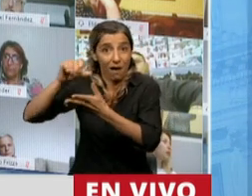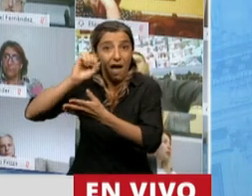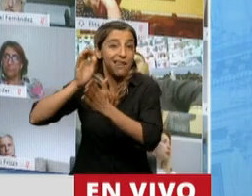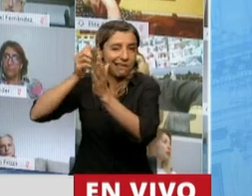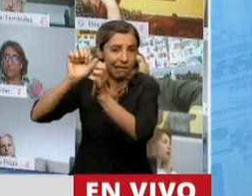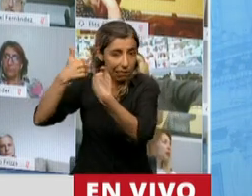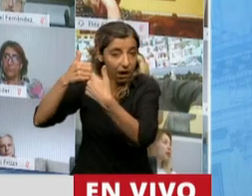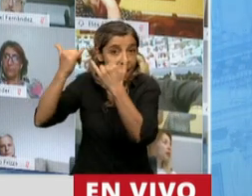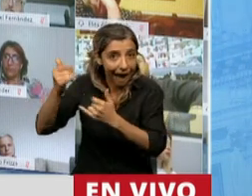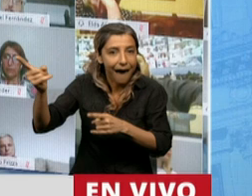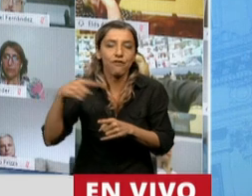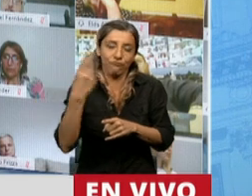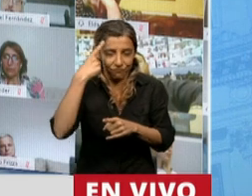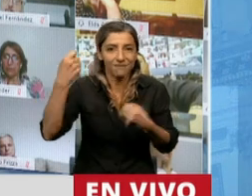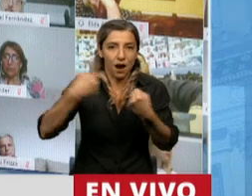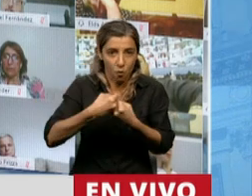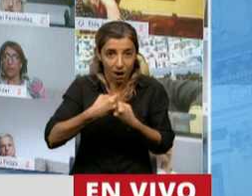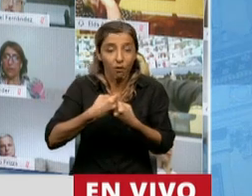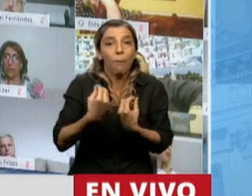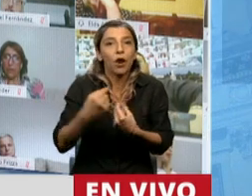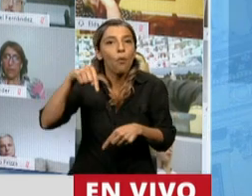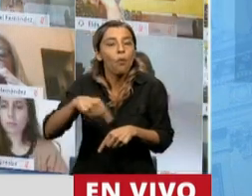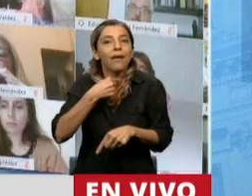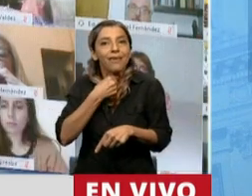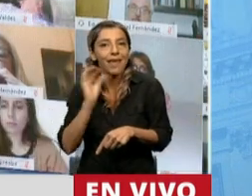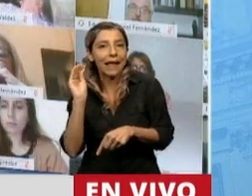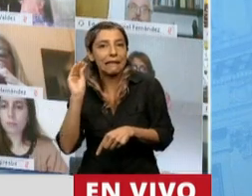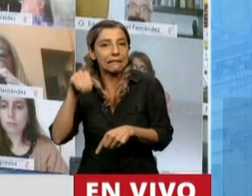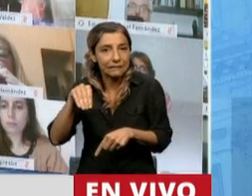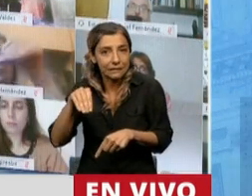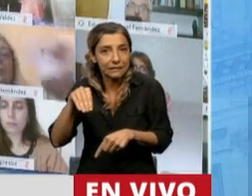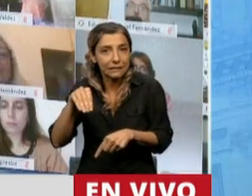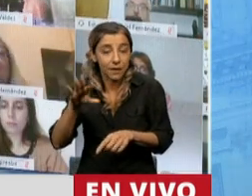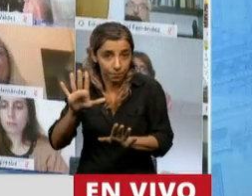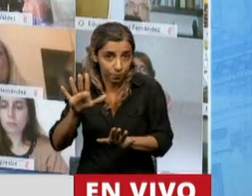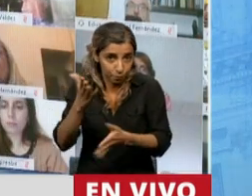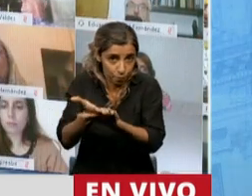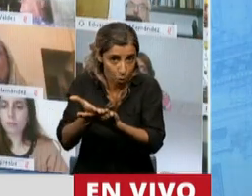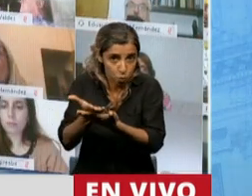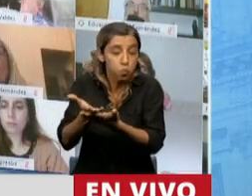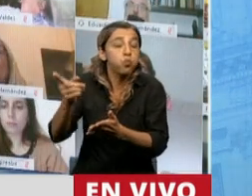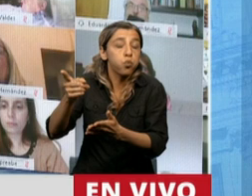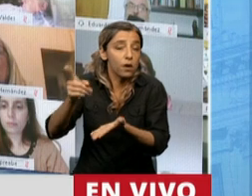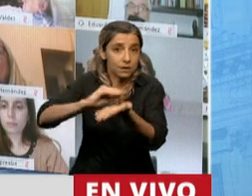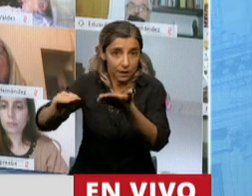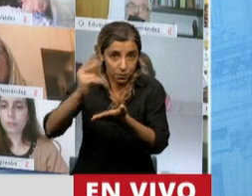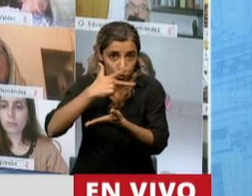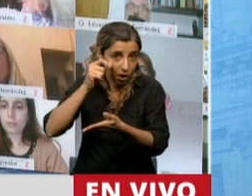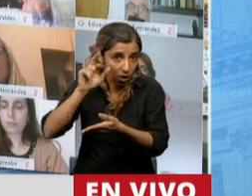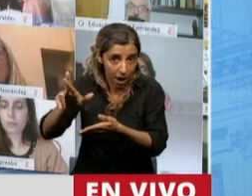ahí estamos de acuerdo pero ahora resulta que que le agregamos según la sugerencia leída por el diputado